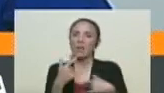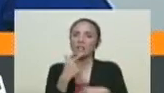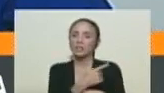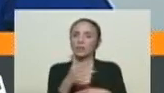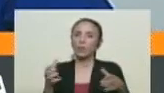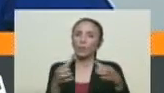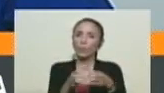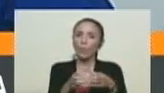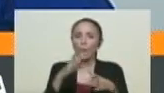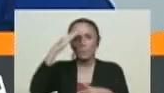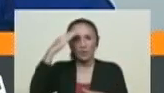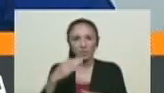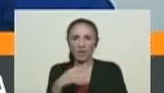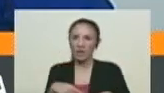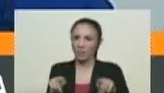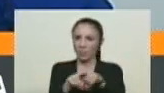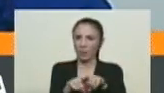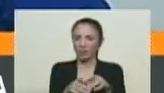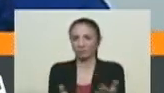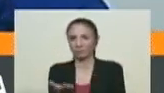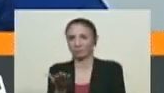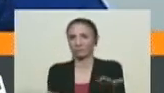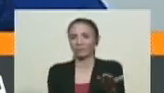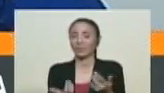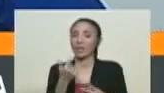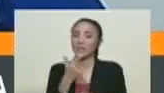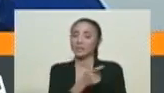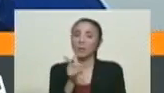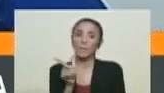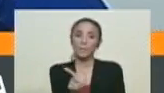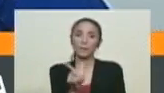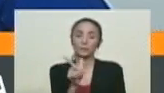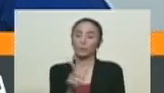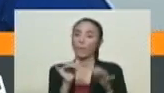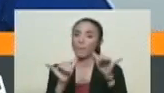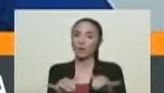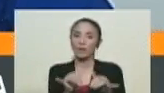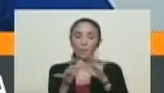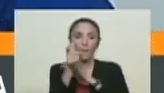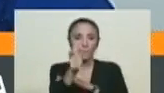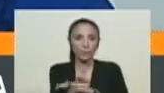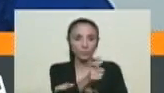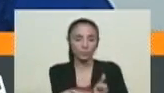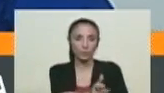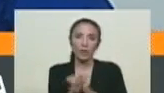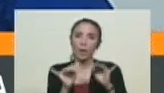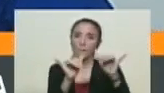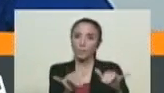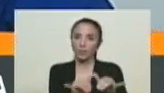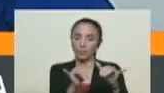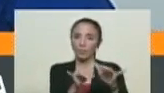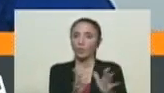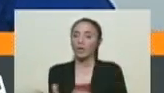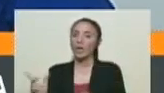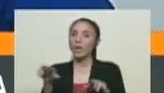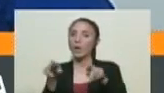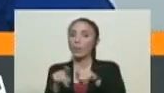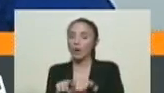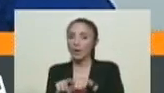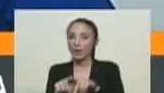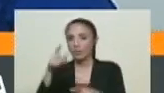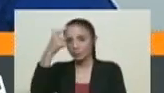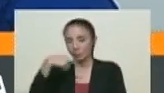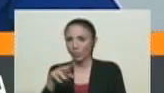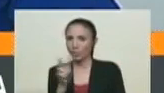Ellos alegan que los militantes del Partido Socialista Unido de Venezuela serán los mismos que conformarán el Movimiento Somos Venezuela. ¿Qué le responde el jefe de